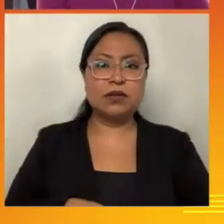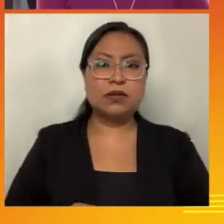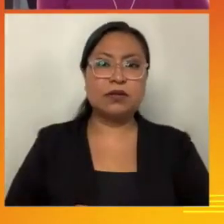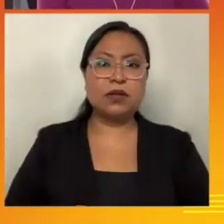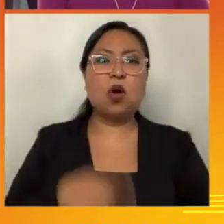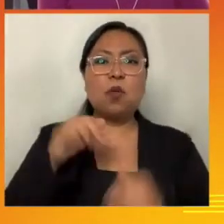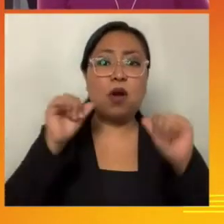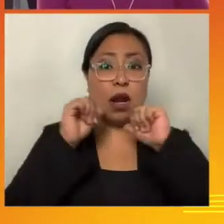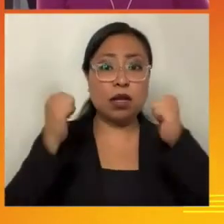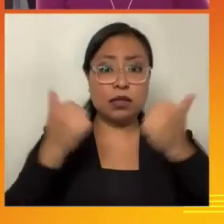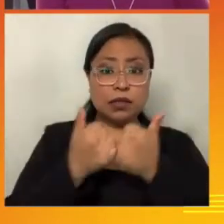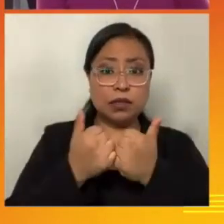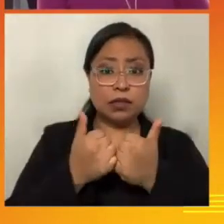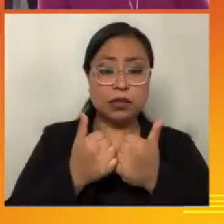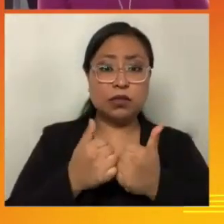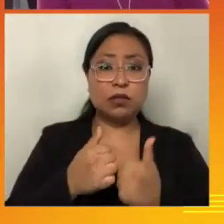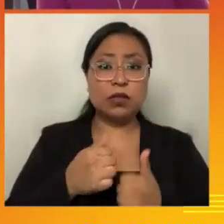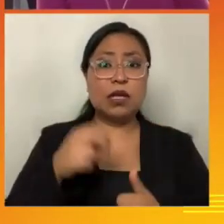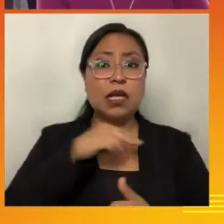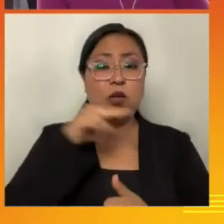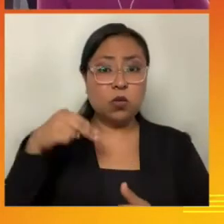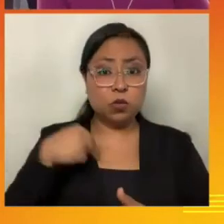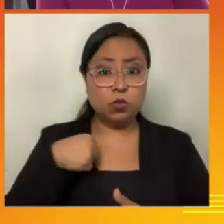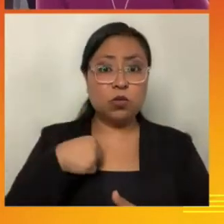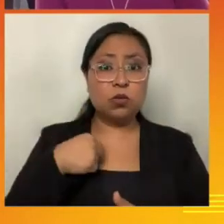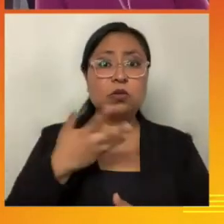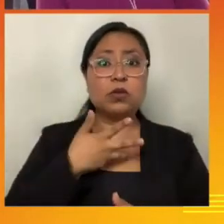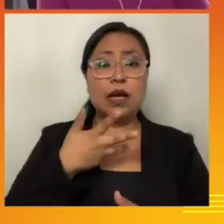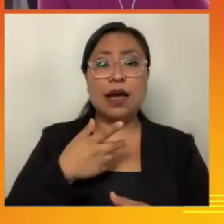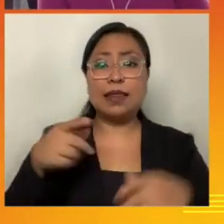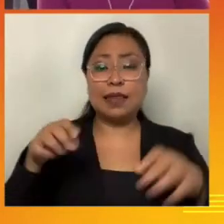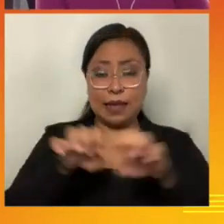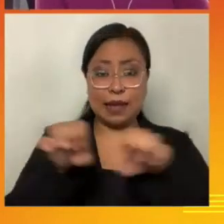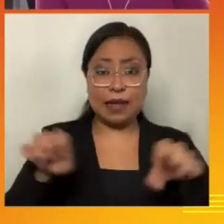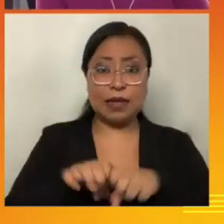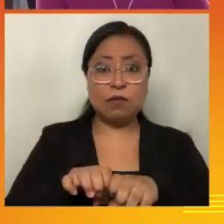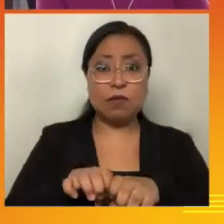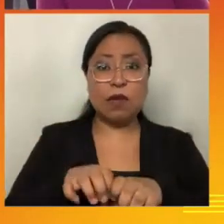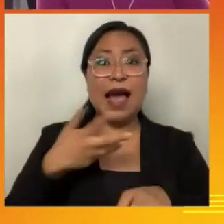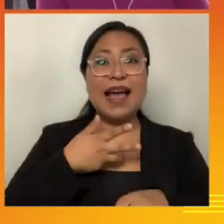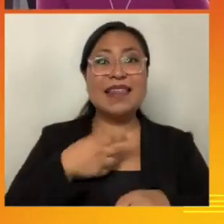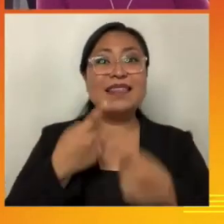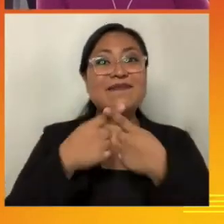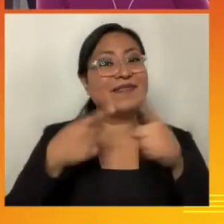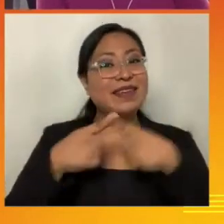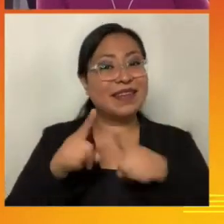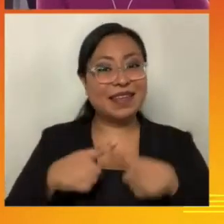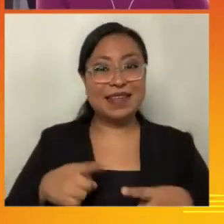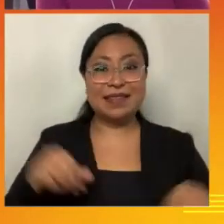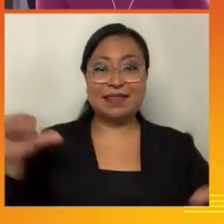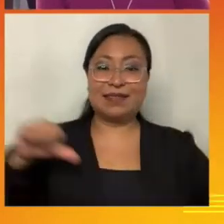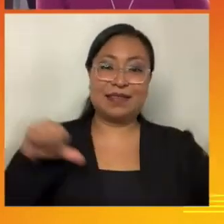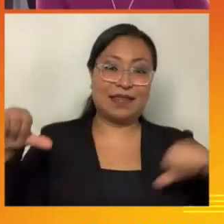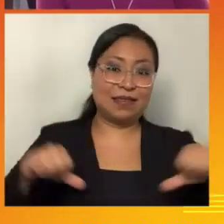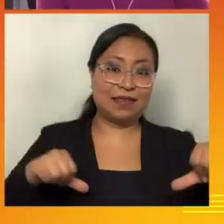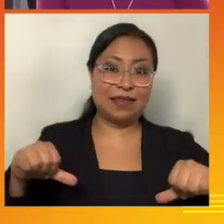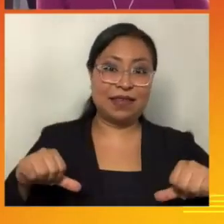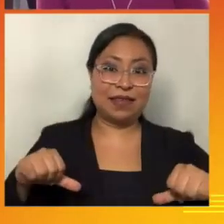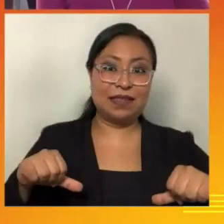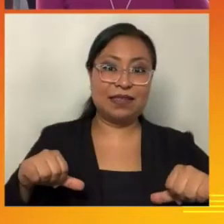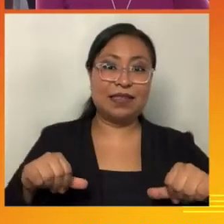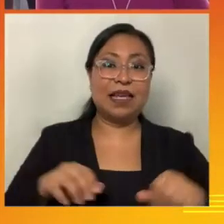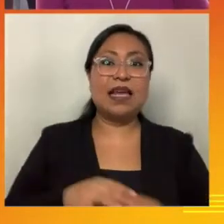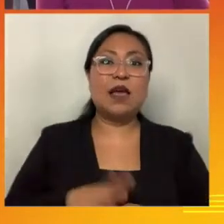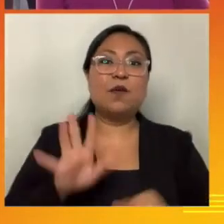sociedad civil tendemos a que muchas personas del equipo hacemos muchas actividades, ¿no? Precisamente por esta parte